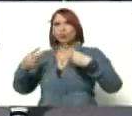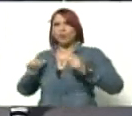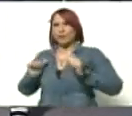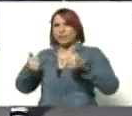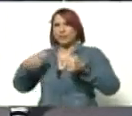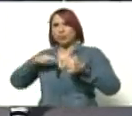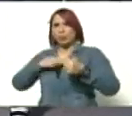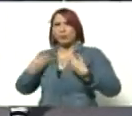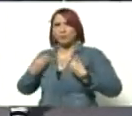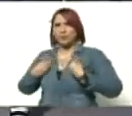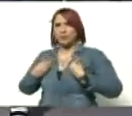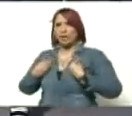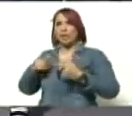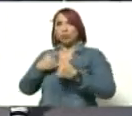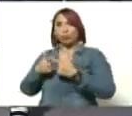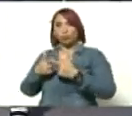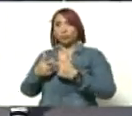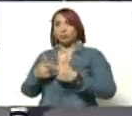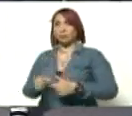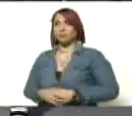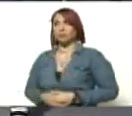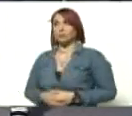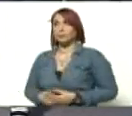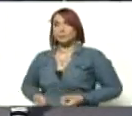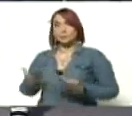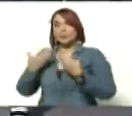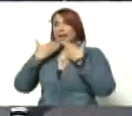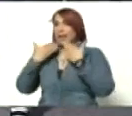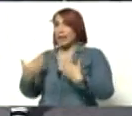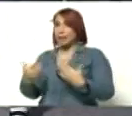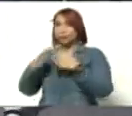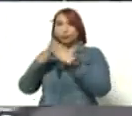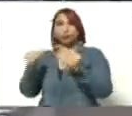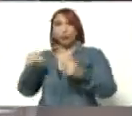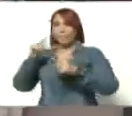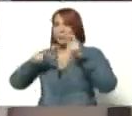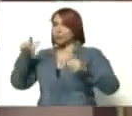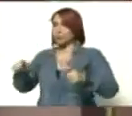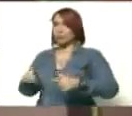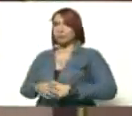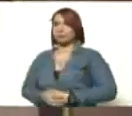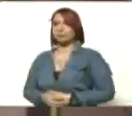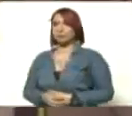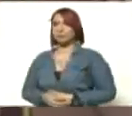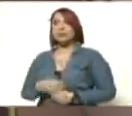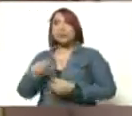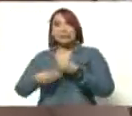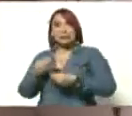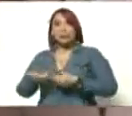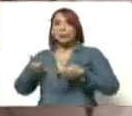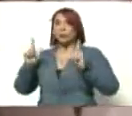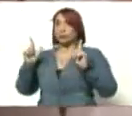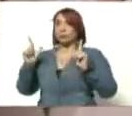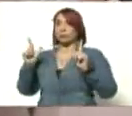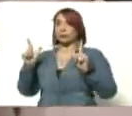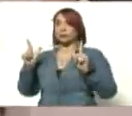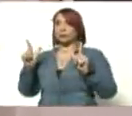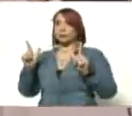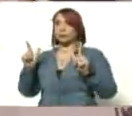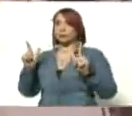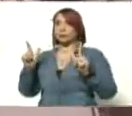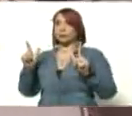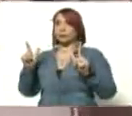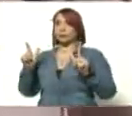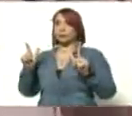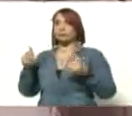vida? Por lo tanto, le damos las gracias a todas las personas que hicieron posible el lanzamiento